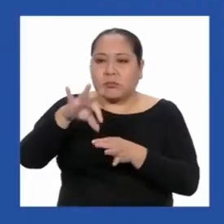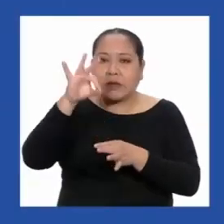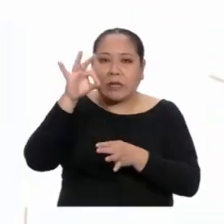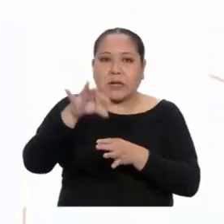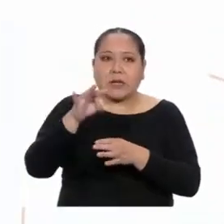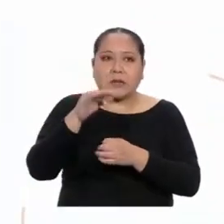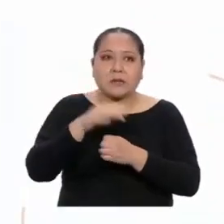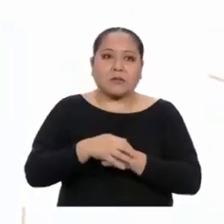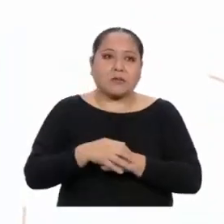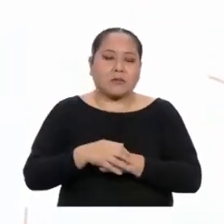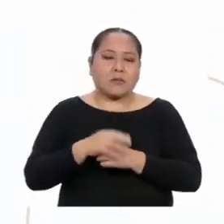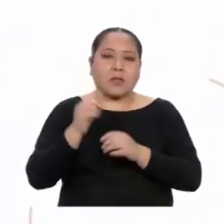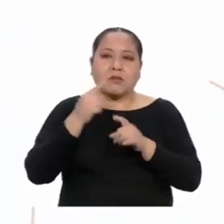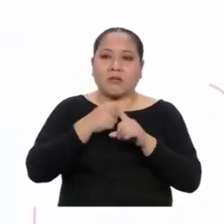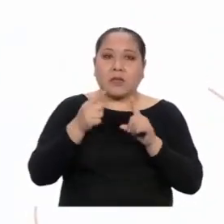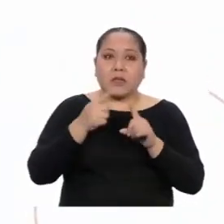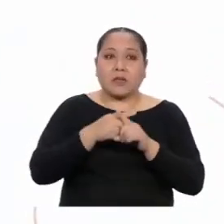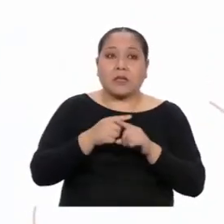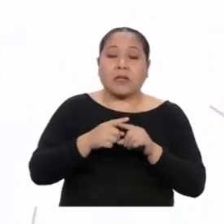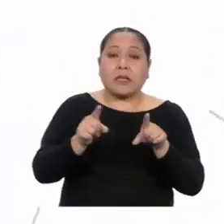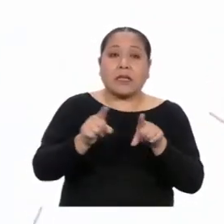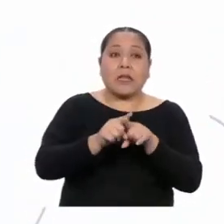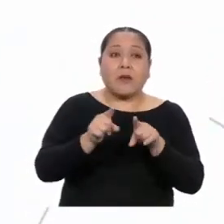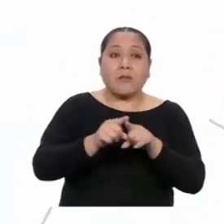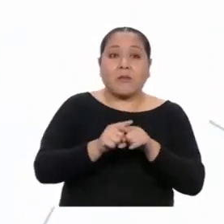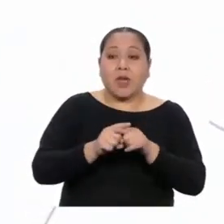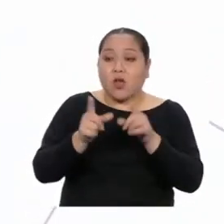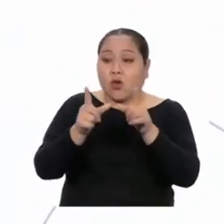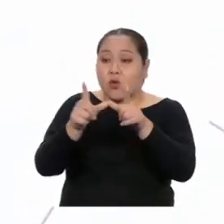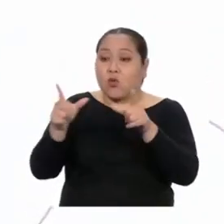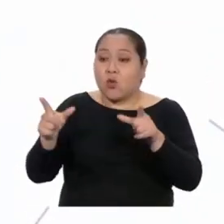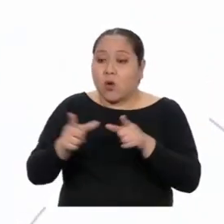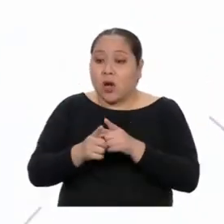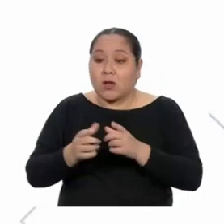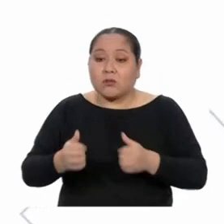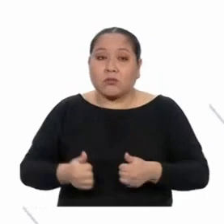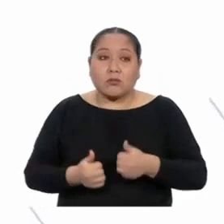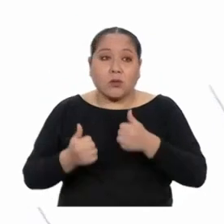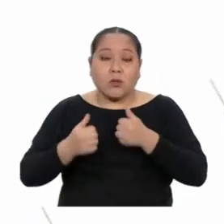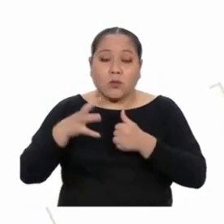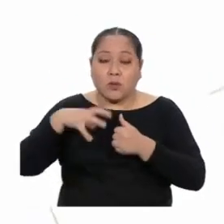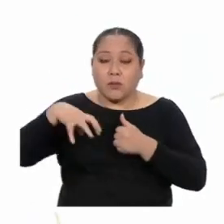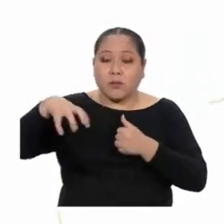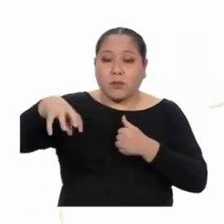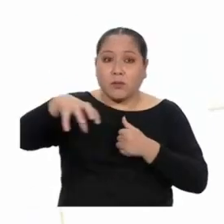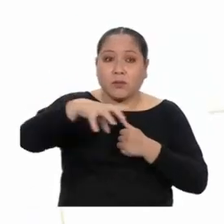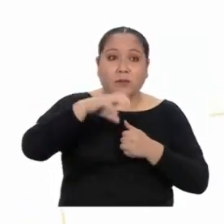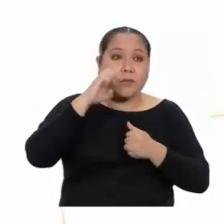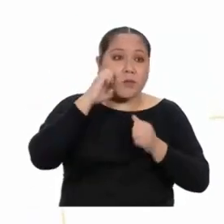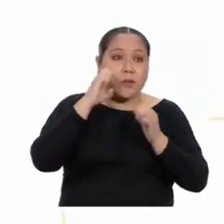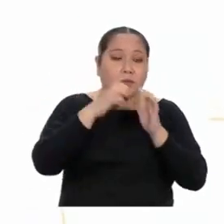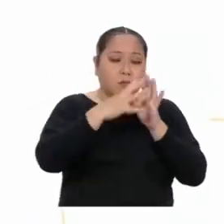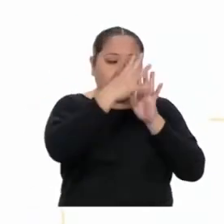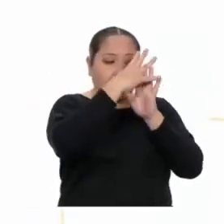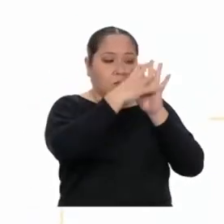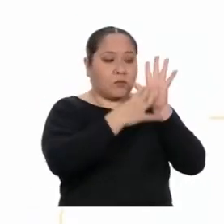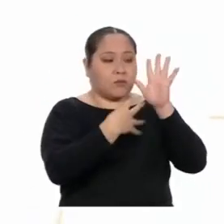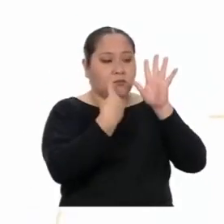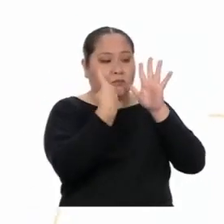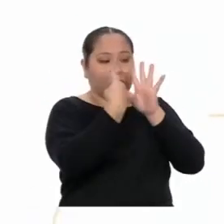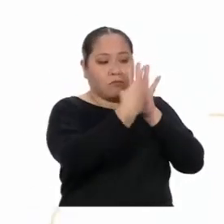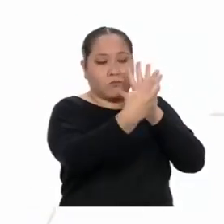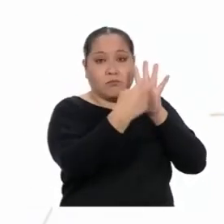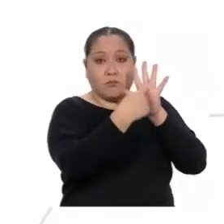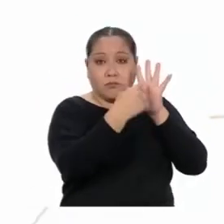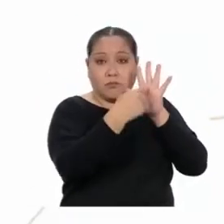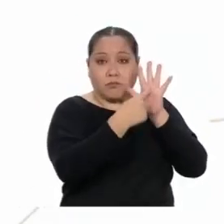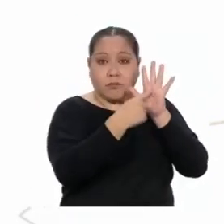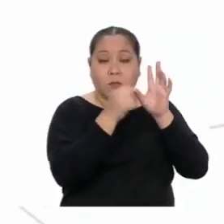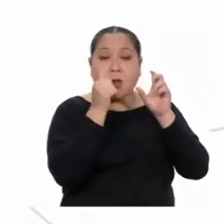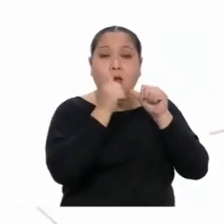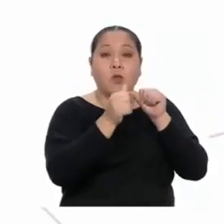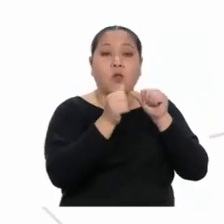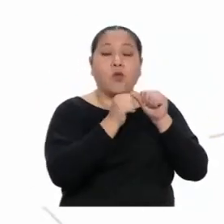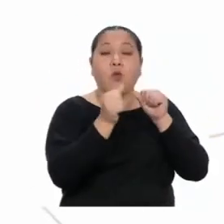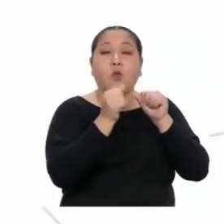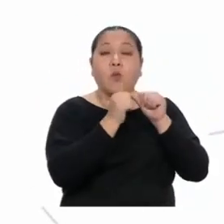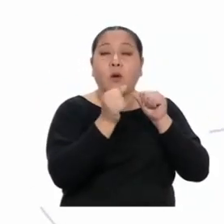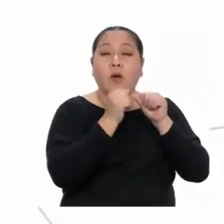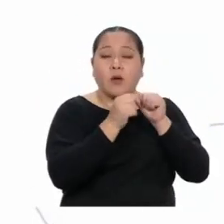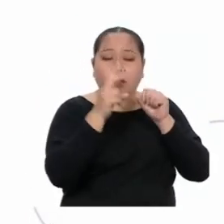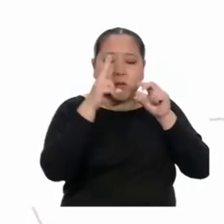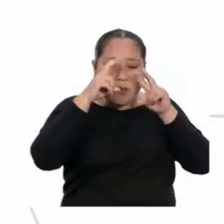o incluso áreas geográficas. En este cuadro pueden ver cómo se llegó al número de la